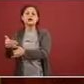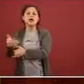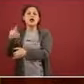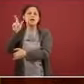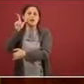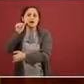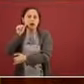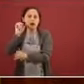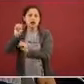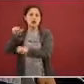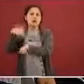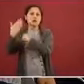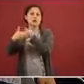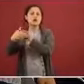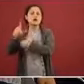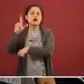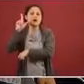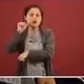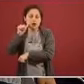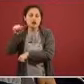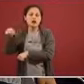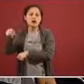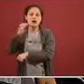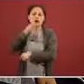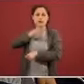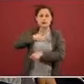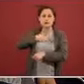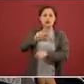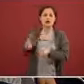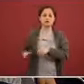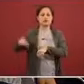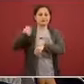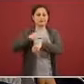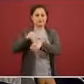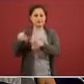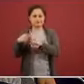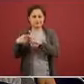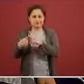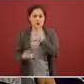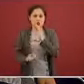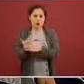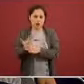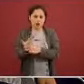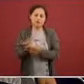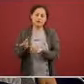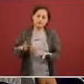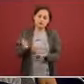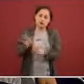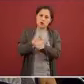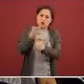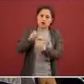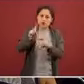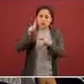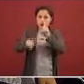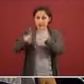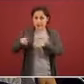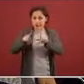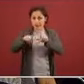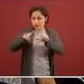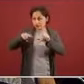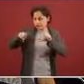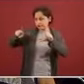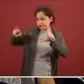no debemos tener la expectativa de que estas barras coincidan con el aumento en